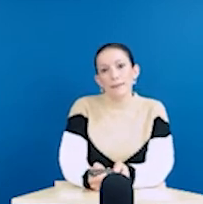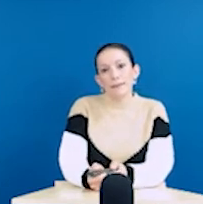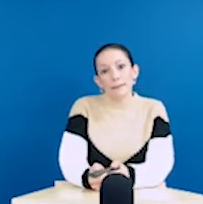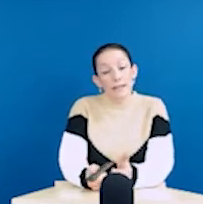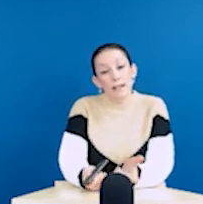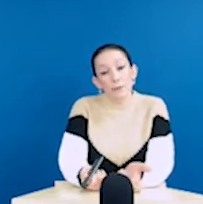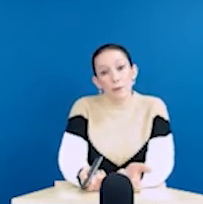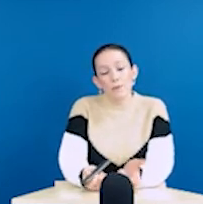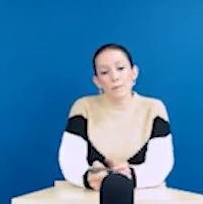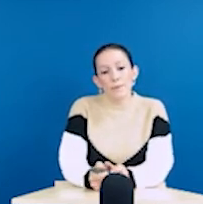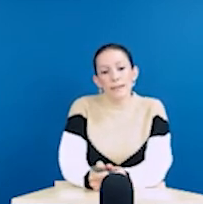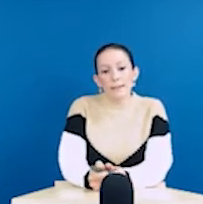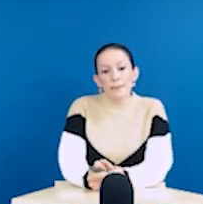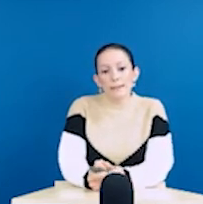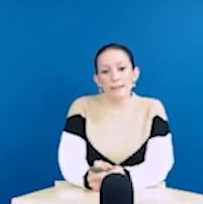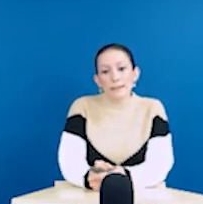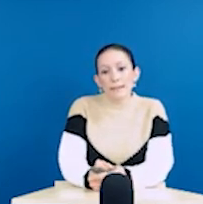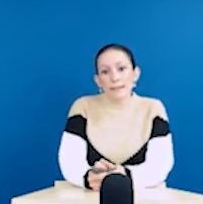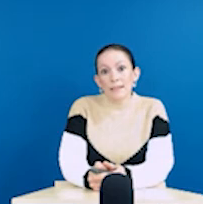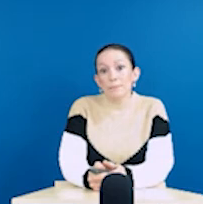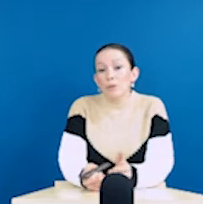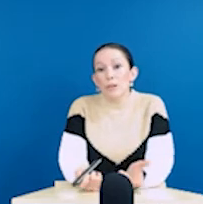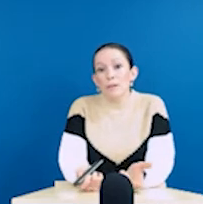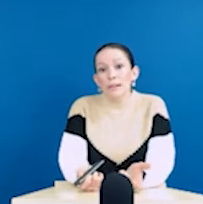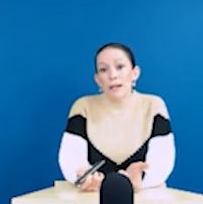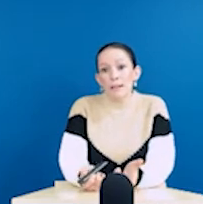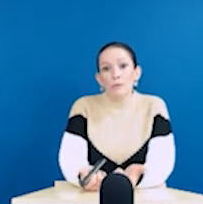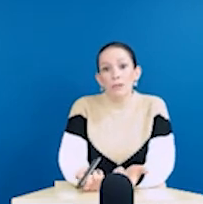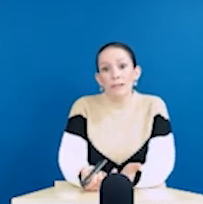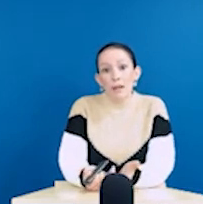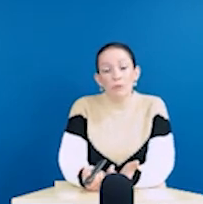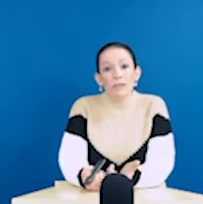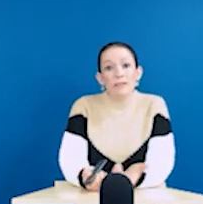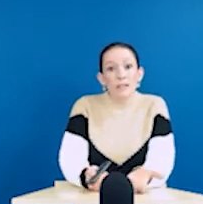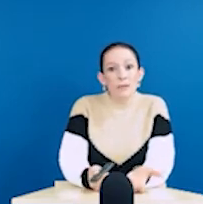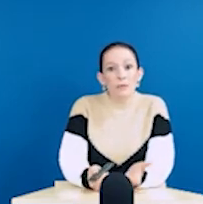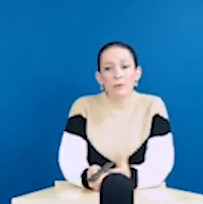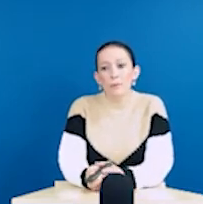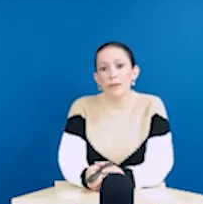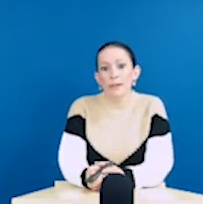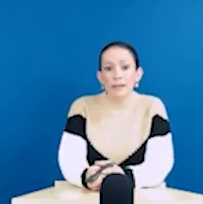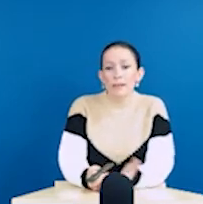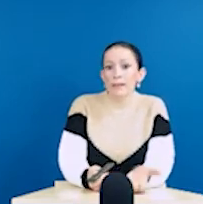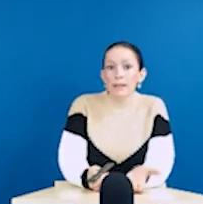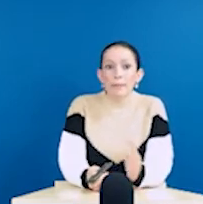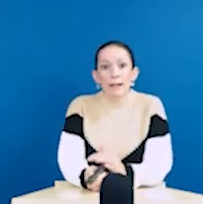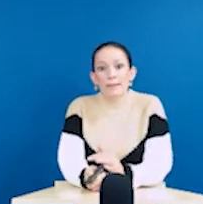ese paciente llega solo, ese paciente es posible que haga sus traslados sencillos, como de